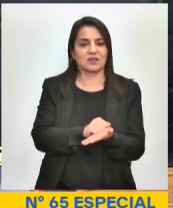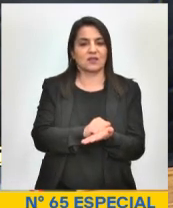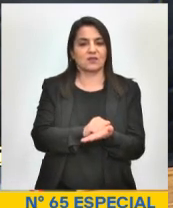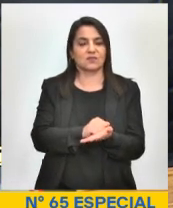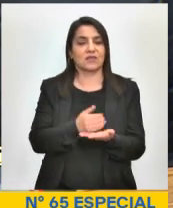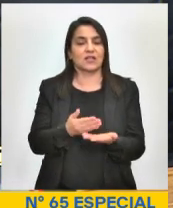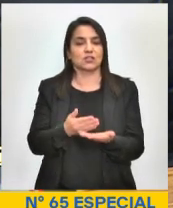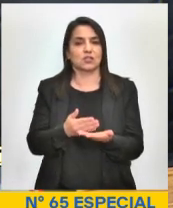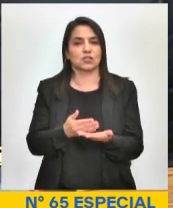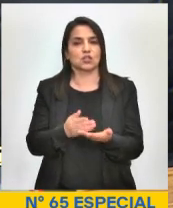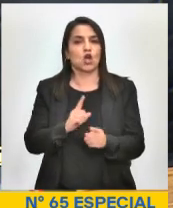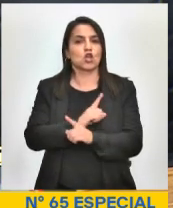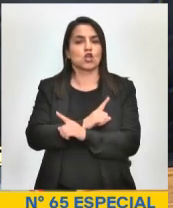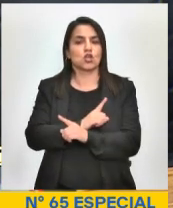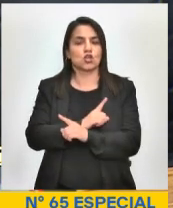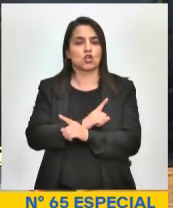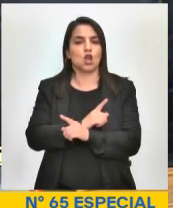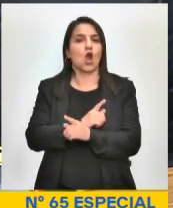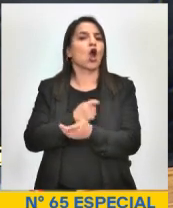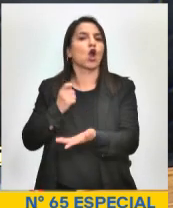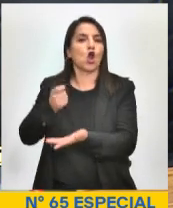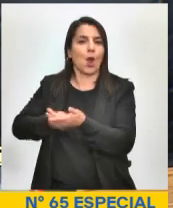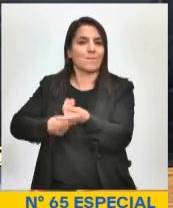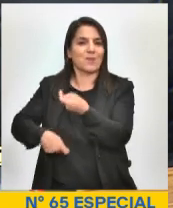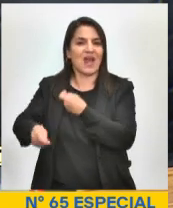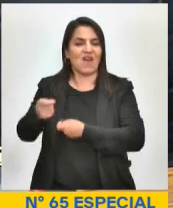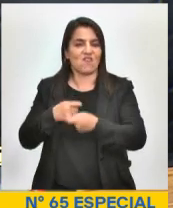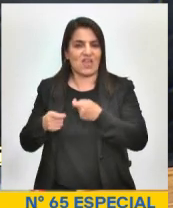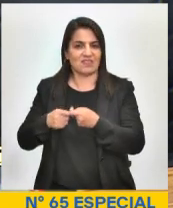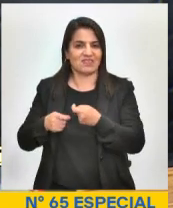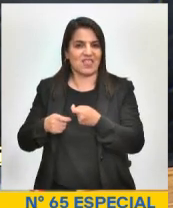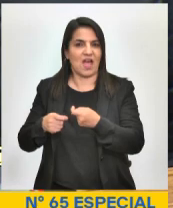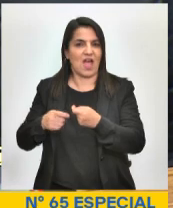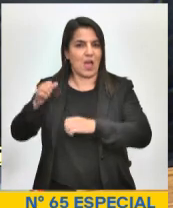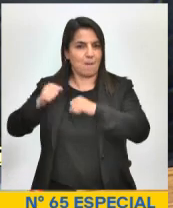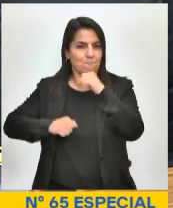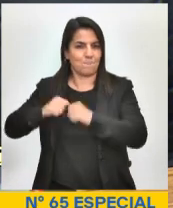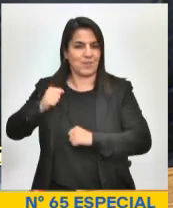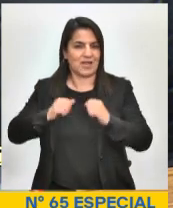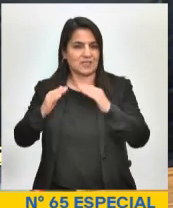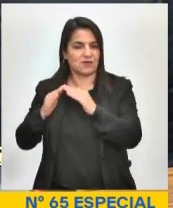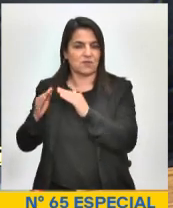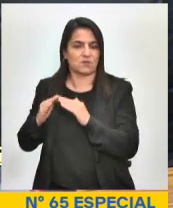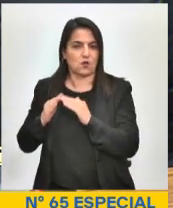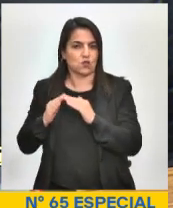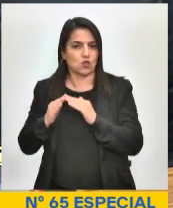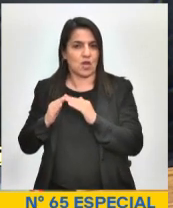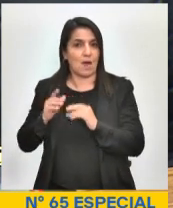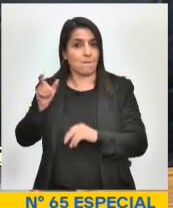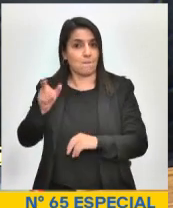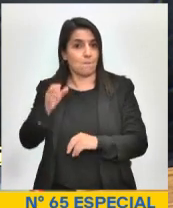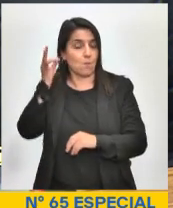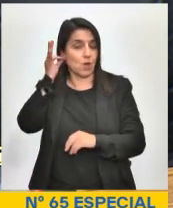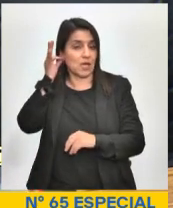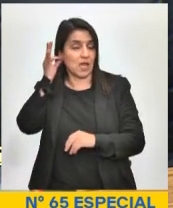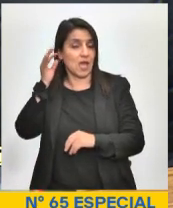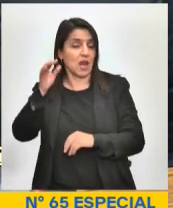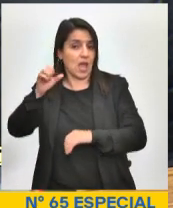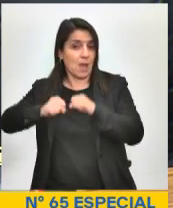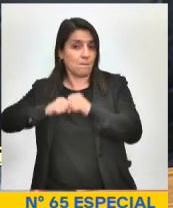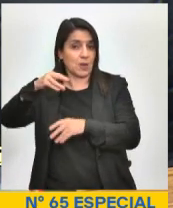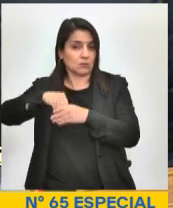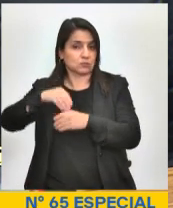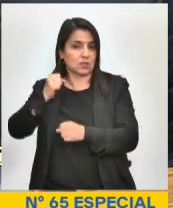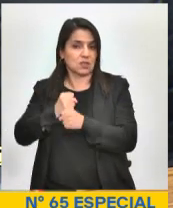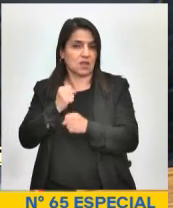retractación de la promesa de compraventa de su hija en un negocio inmobiliario, incluso más allá de lo señalado una funcionaria de la empresa inmobiliaria, tuvo como posibilidad el